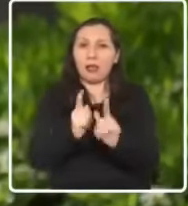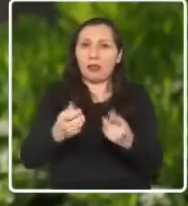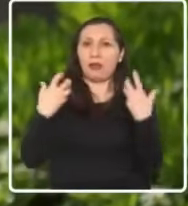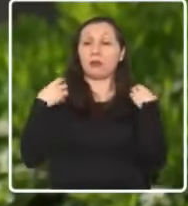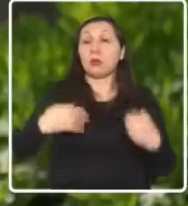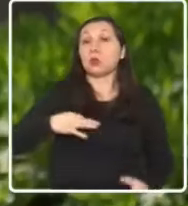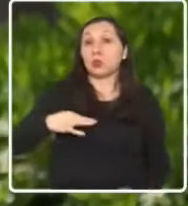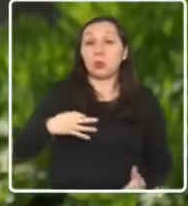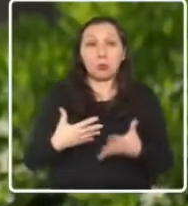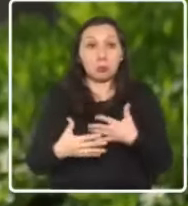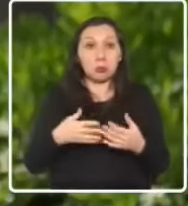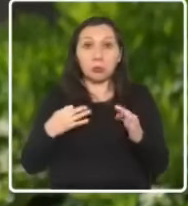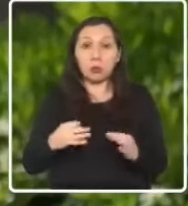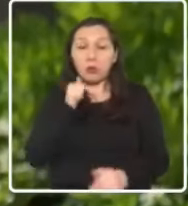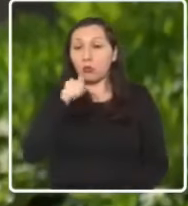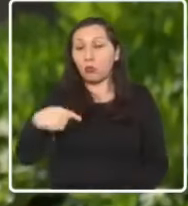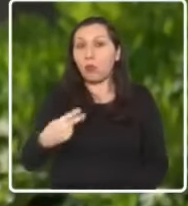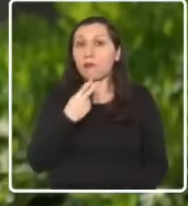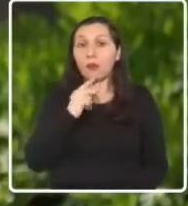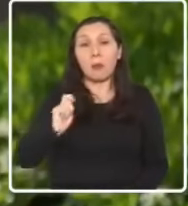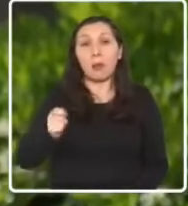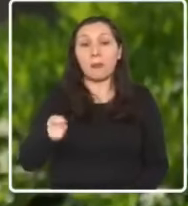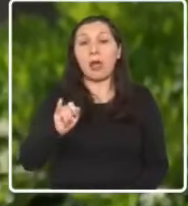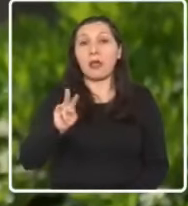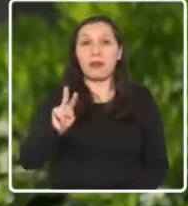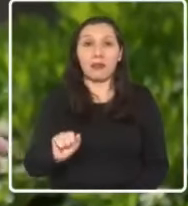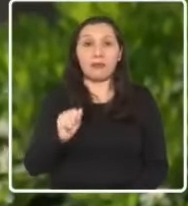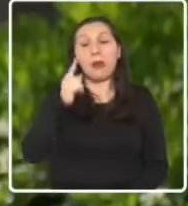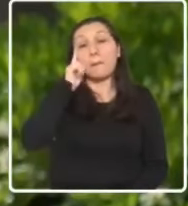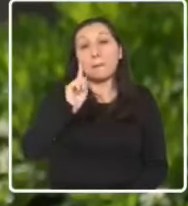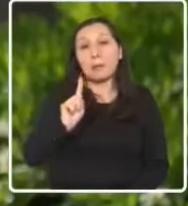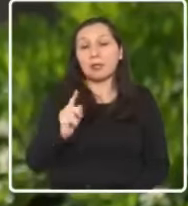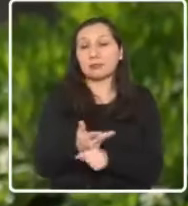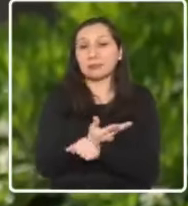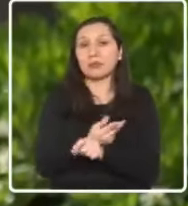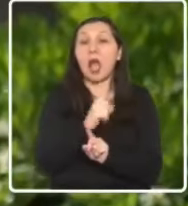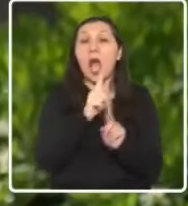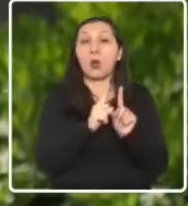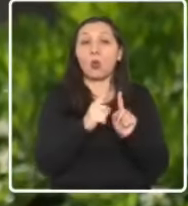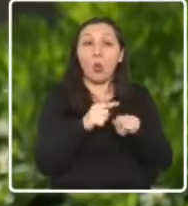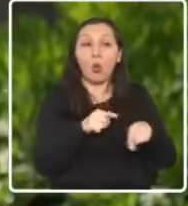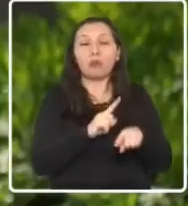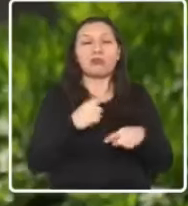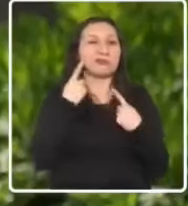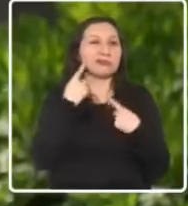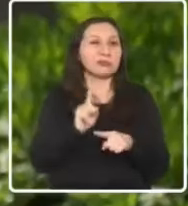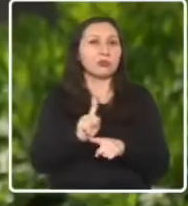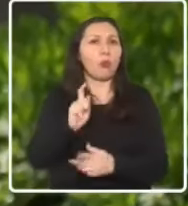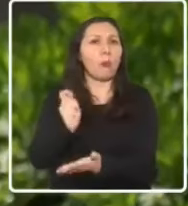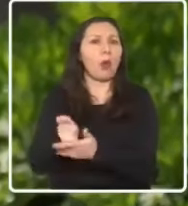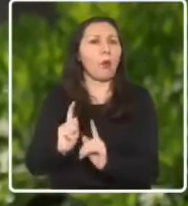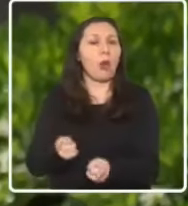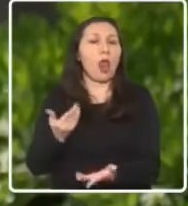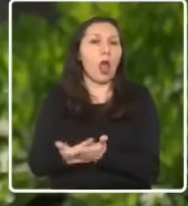al ciudadano común y corriente es parte de su vida cotidiana, ¿cierto?, pagar el IVA, pero desgraciadamente hay quienes no cumplen con esas